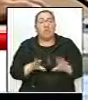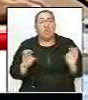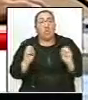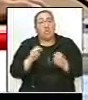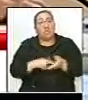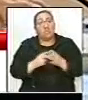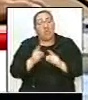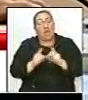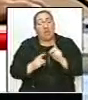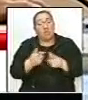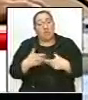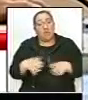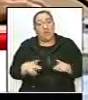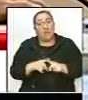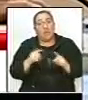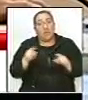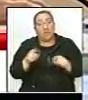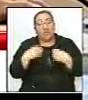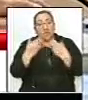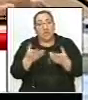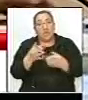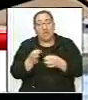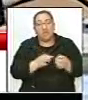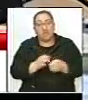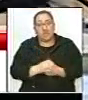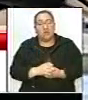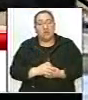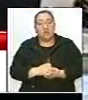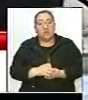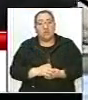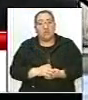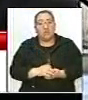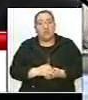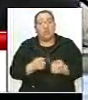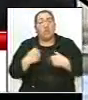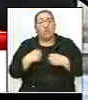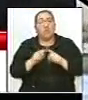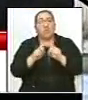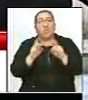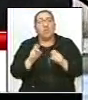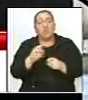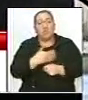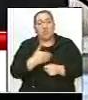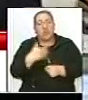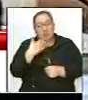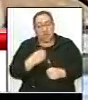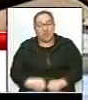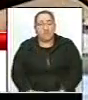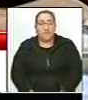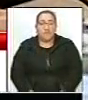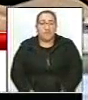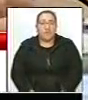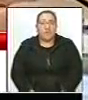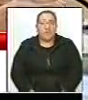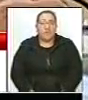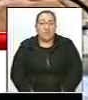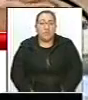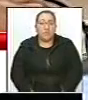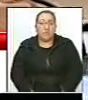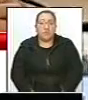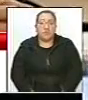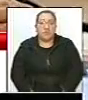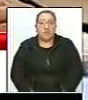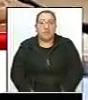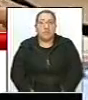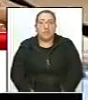relativamente abandonados. En función de eso iba nuestra precisión y nuestra pregunta correspondiente. Muchas gracias, señor presidente. Gracias, congresista Castro. Bueno, presidente, yo